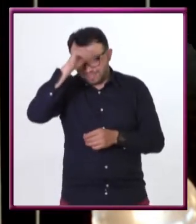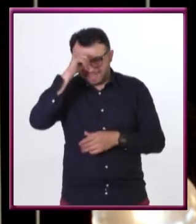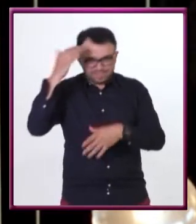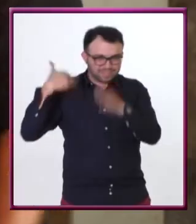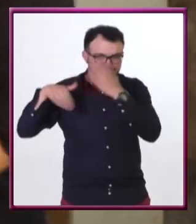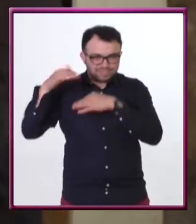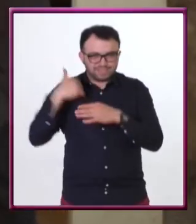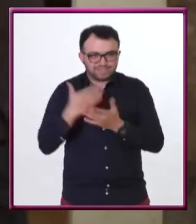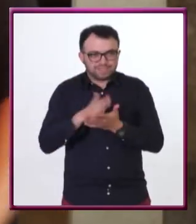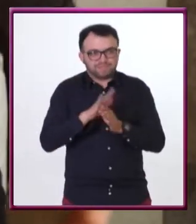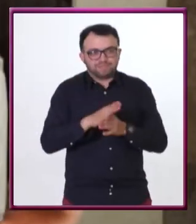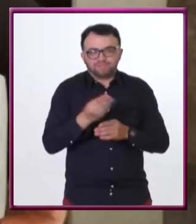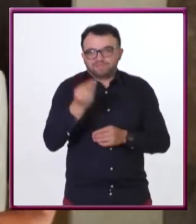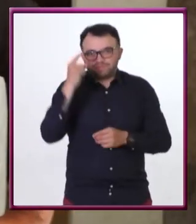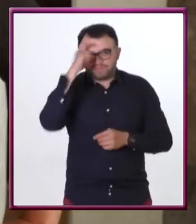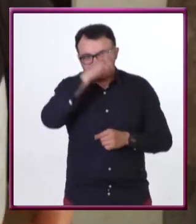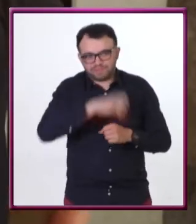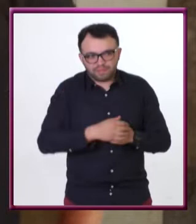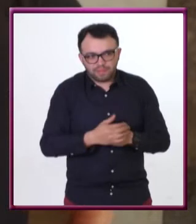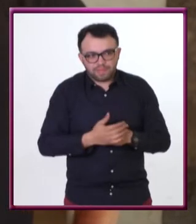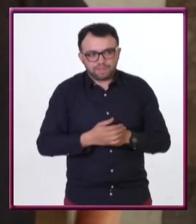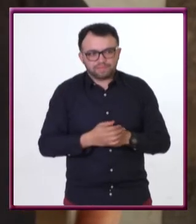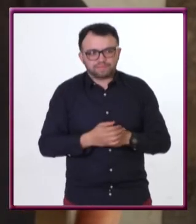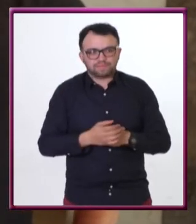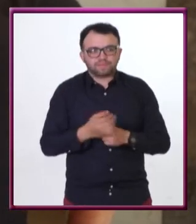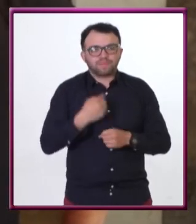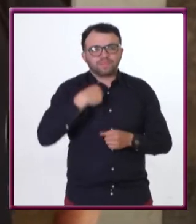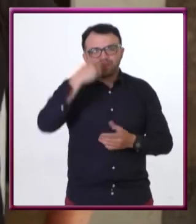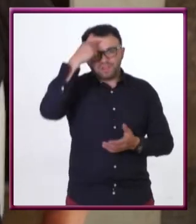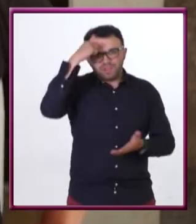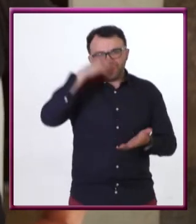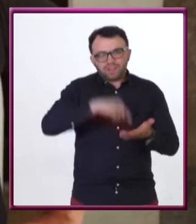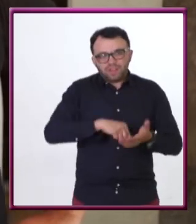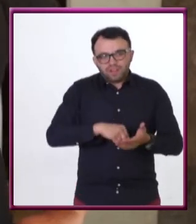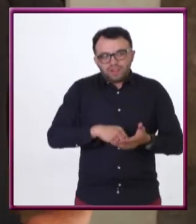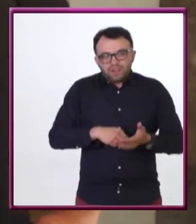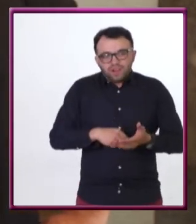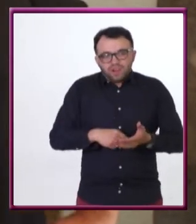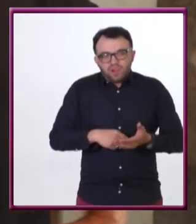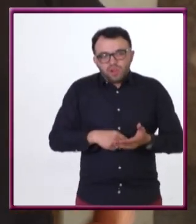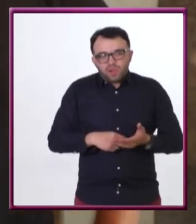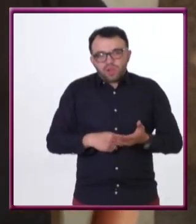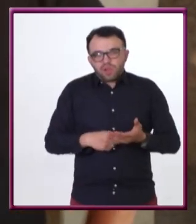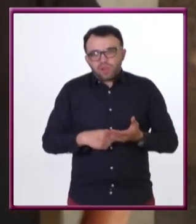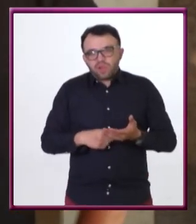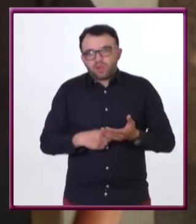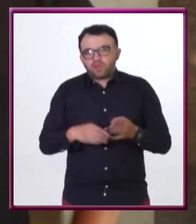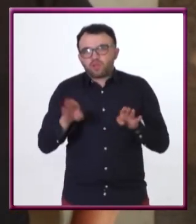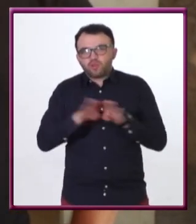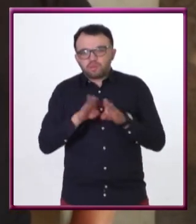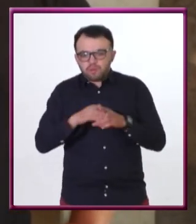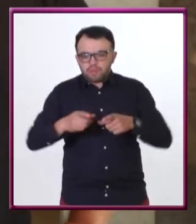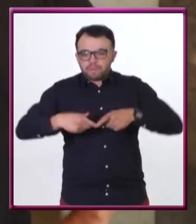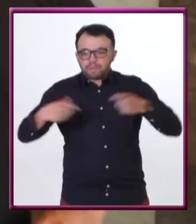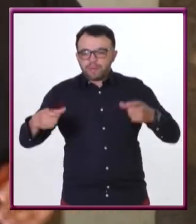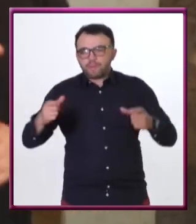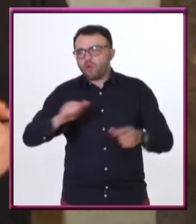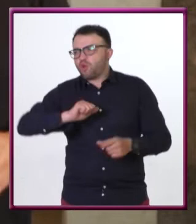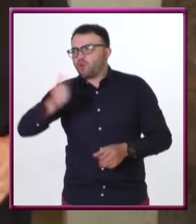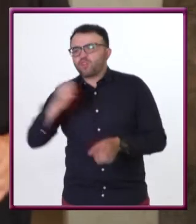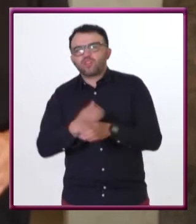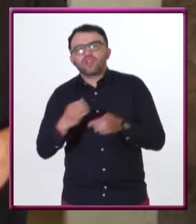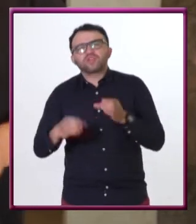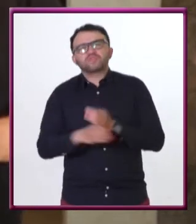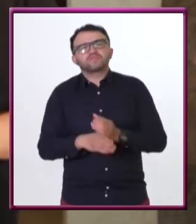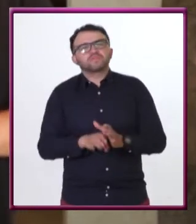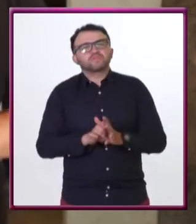2. ¿Qué otras cosas crecerán así de rápido? Creo que los contagios de algunos virus. Me parece que esta forma de crecimiento se llama